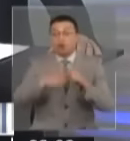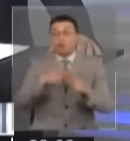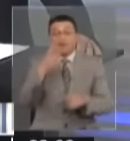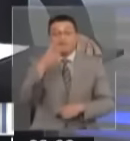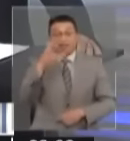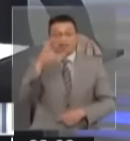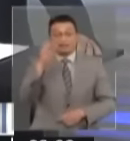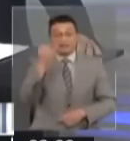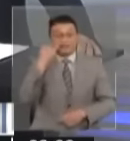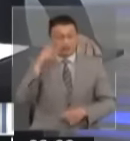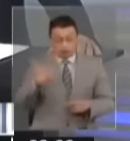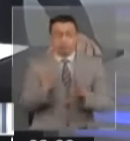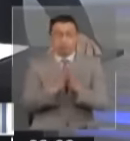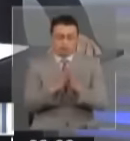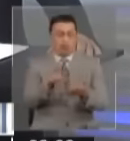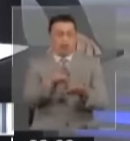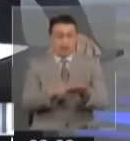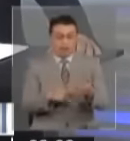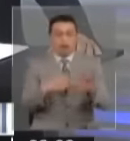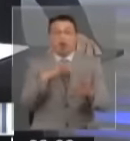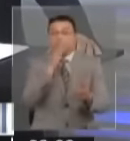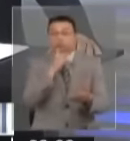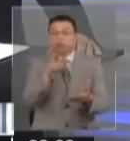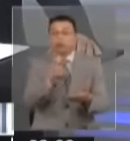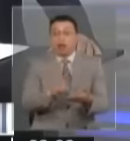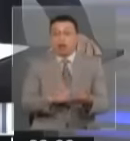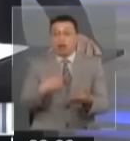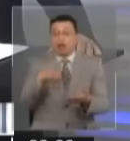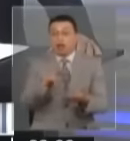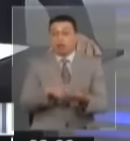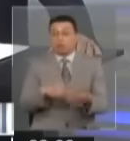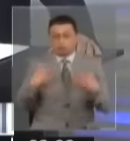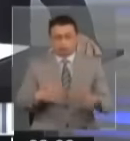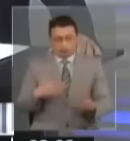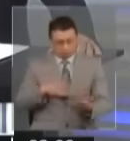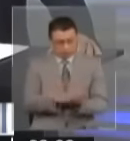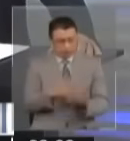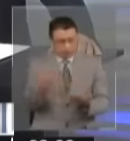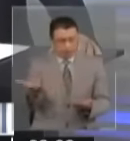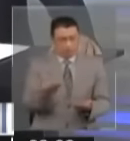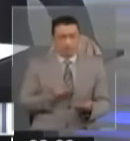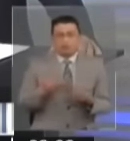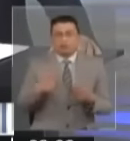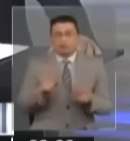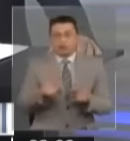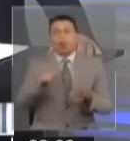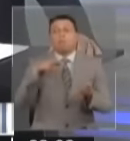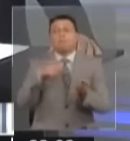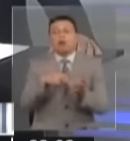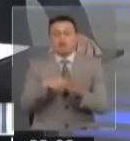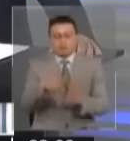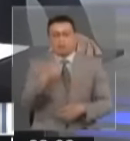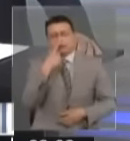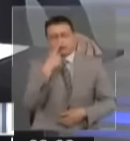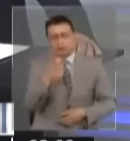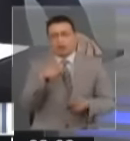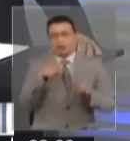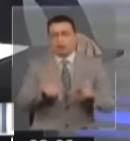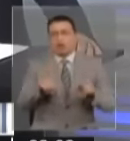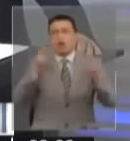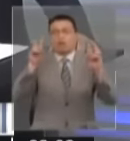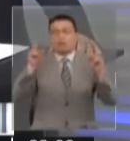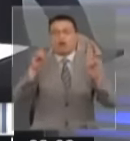esta carta, para que la lea, porque no tuvimos respuesta. No, si esto ya lo recibí. Y esto da cuenta, ¿cierto?, de problemas serios en materia de